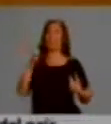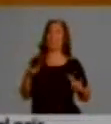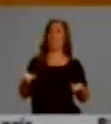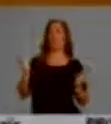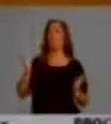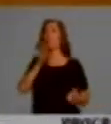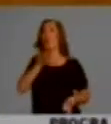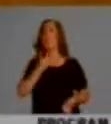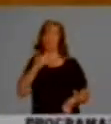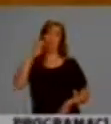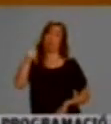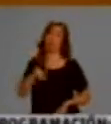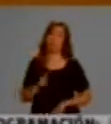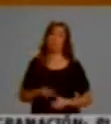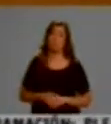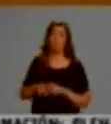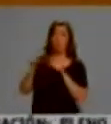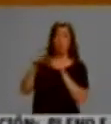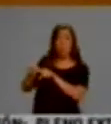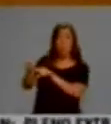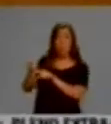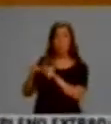Cámara.